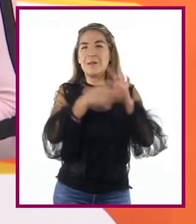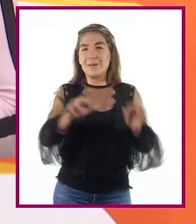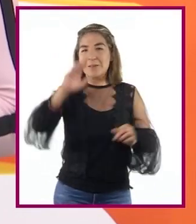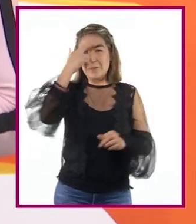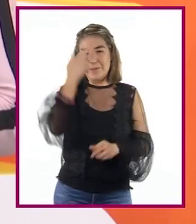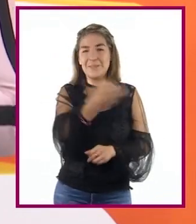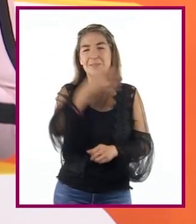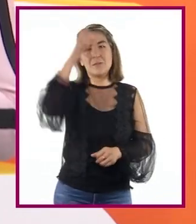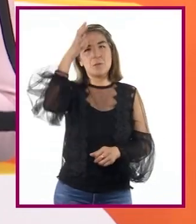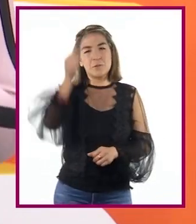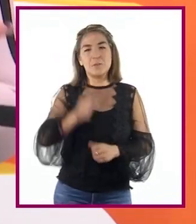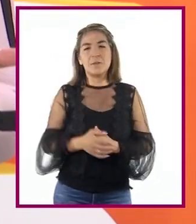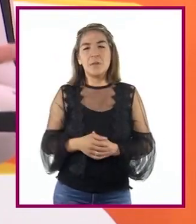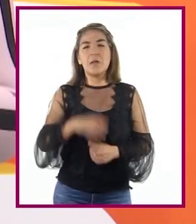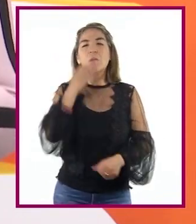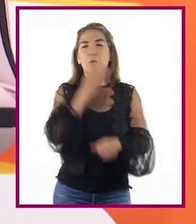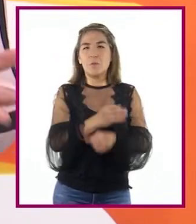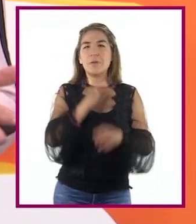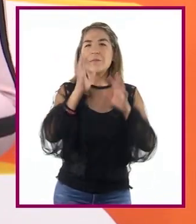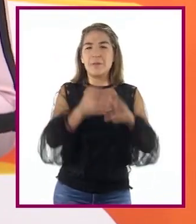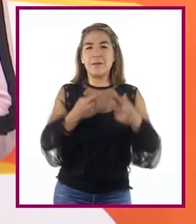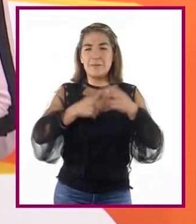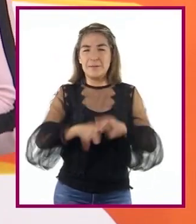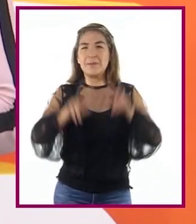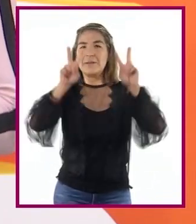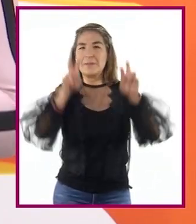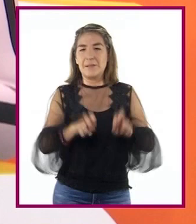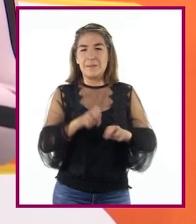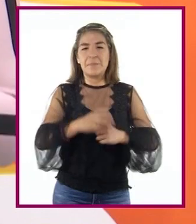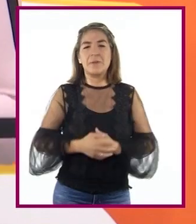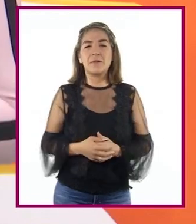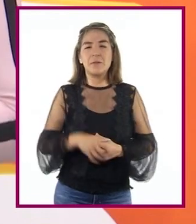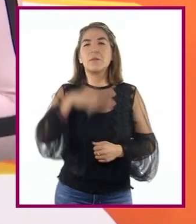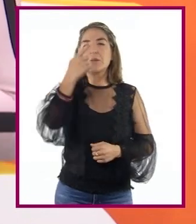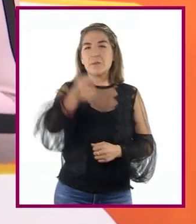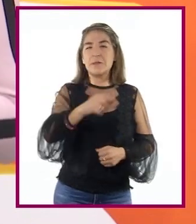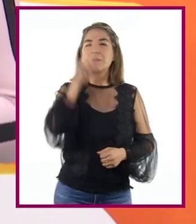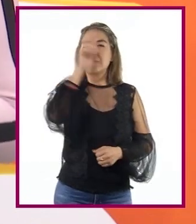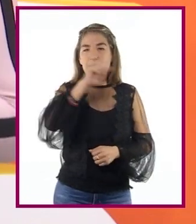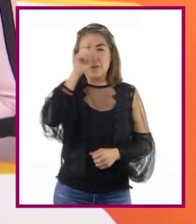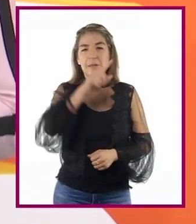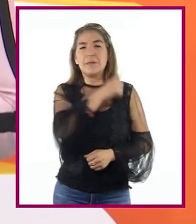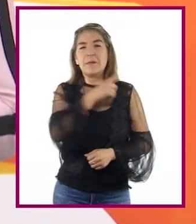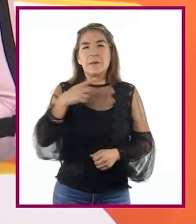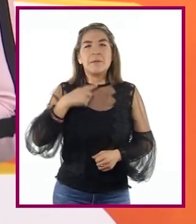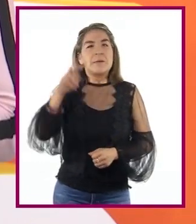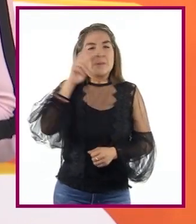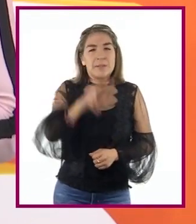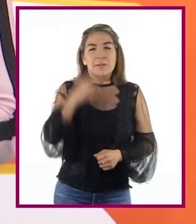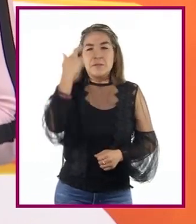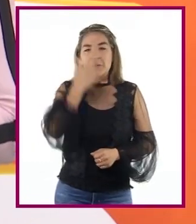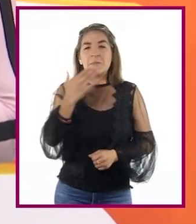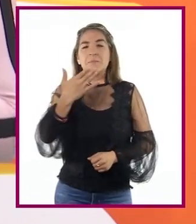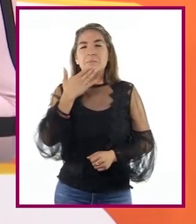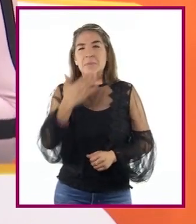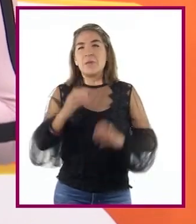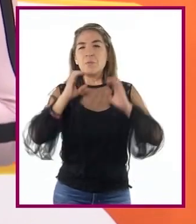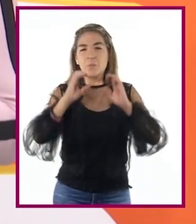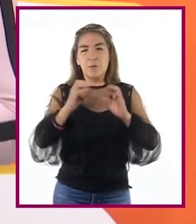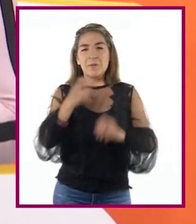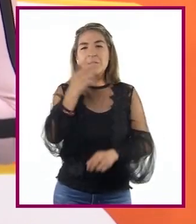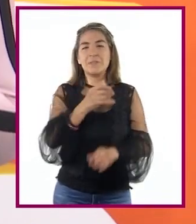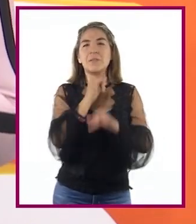conceptos, entremos al tema de esta sesión. Les recomiendo que observen y analicen cuidadosamente